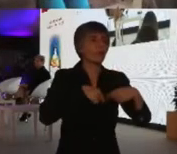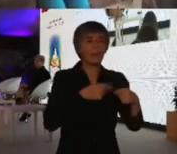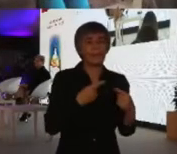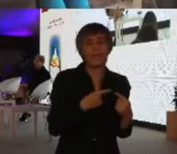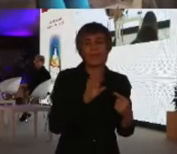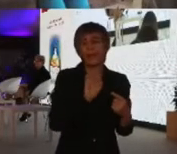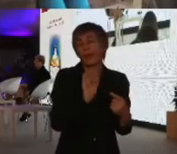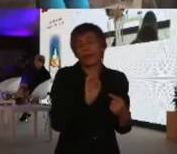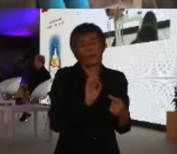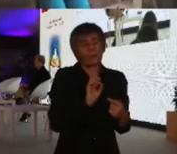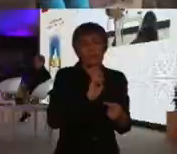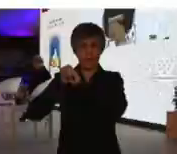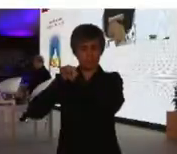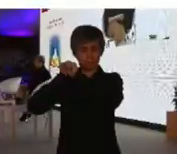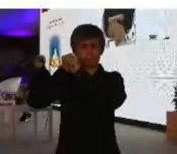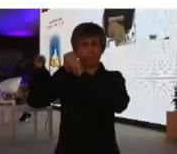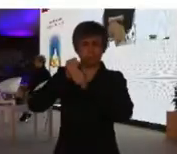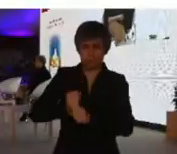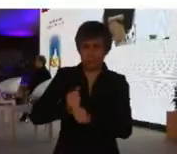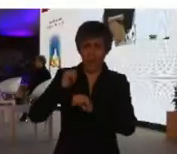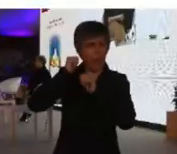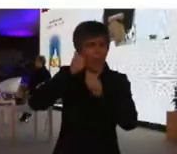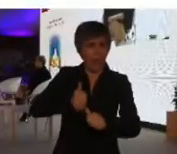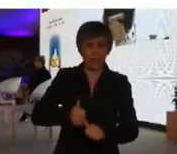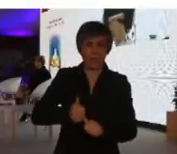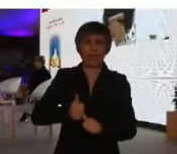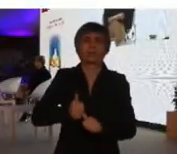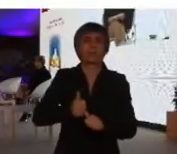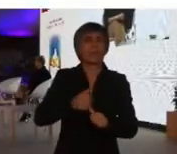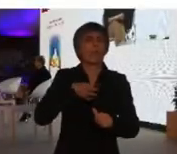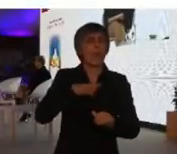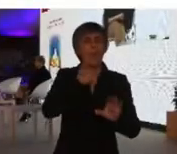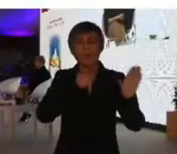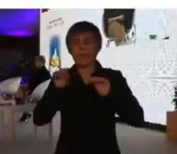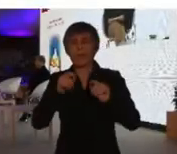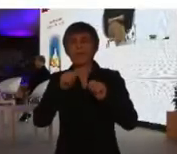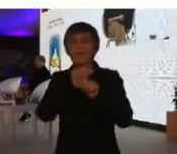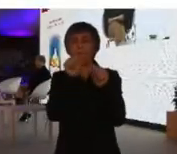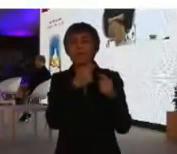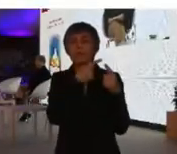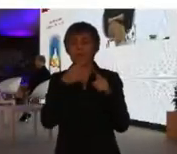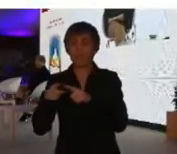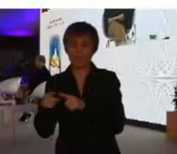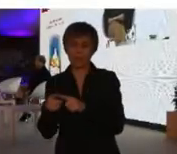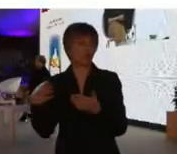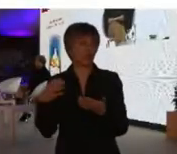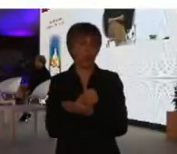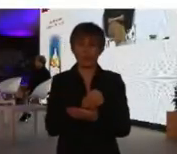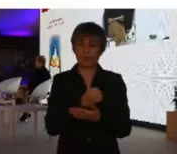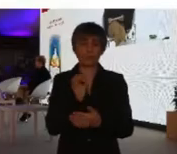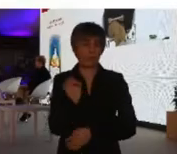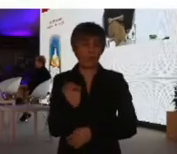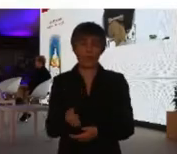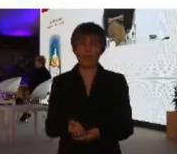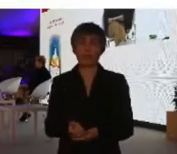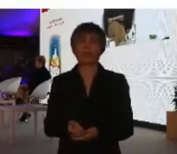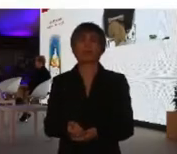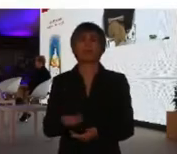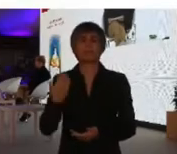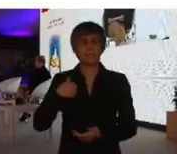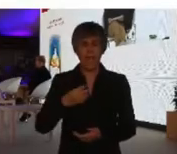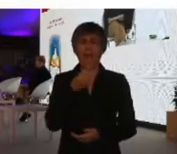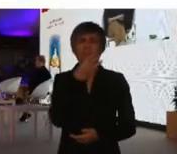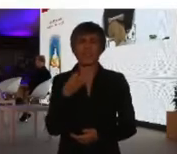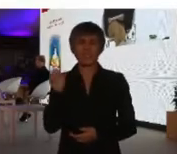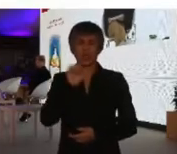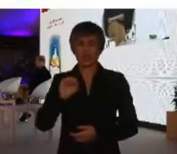muchas conquistas. Tenemos más de 3 siglos de historia detrás, lo decimos muchas veces, pero es una verdad, no es